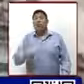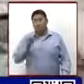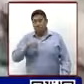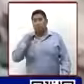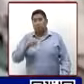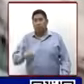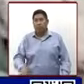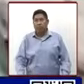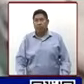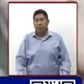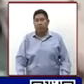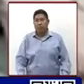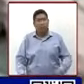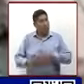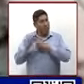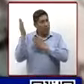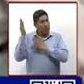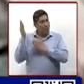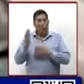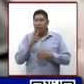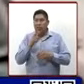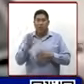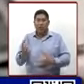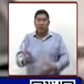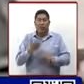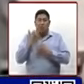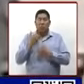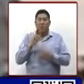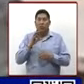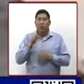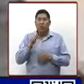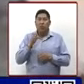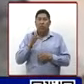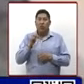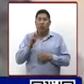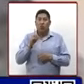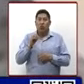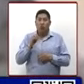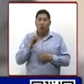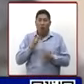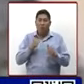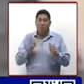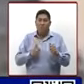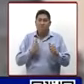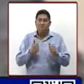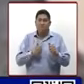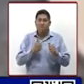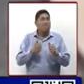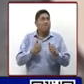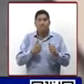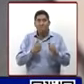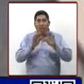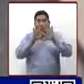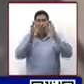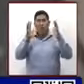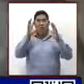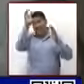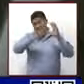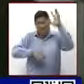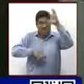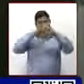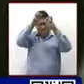Sí. Anda haciendo esto. Quien se llevó a Facundo tiene la astucia de tener el seguimiento de dónde están los